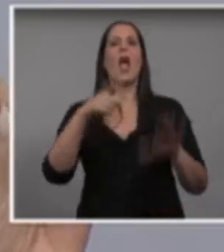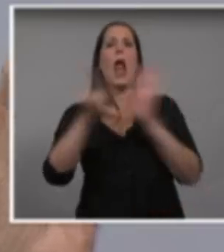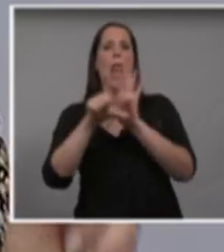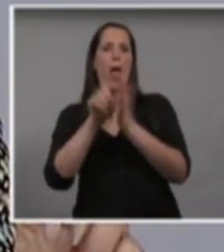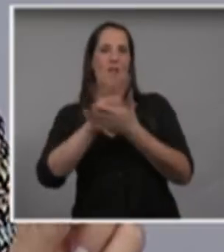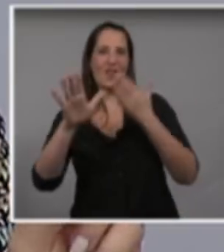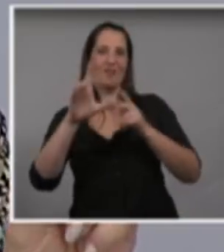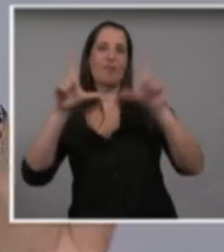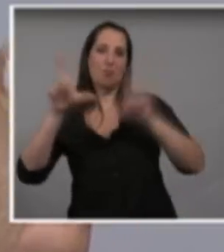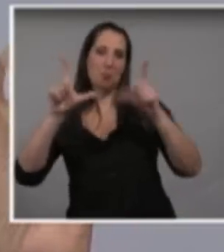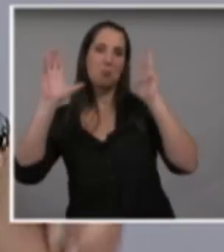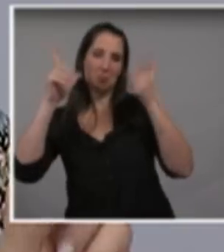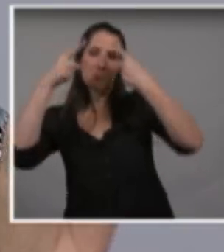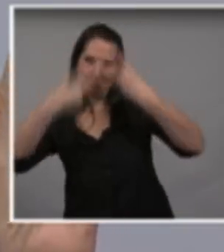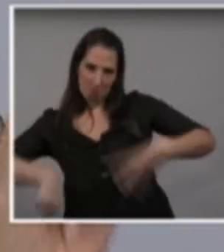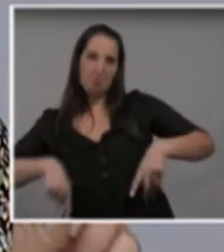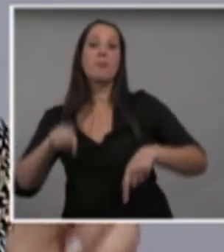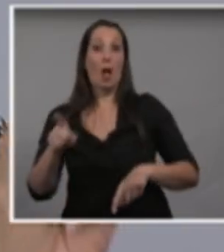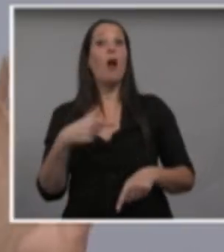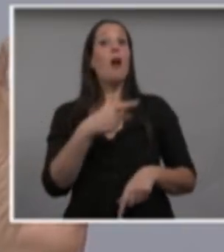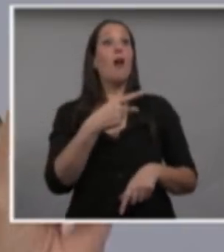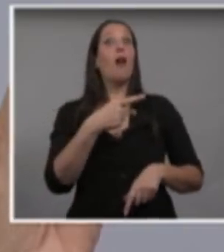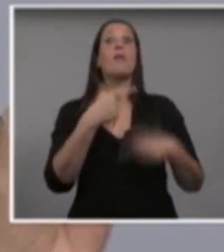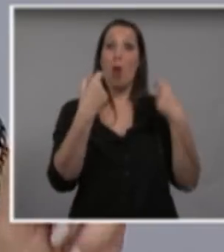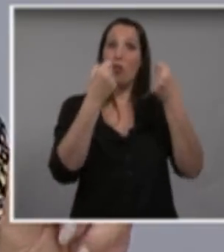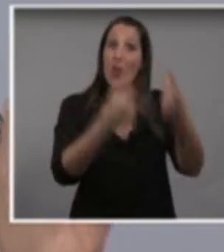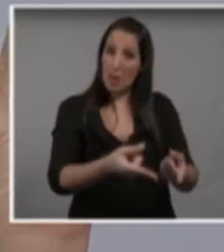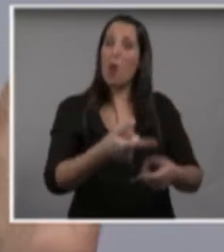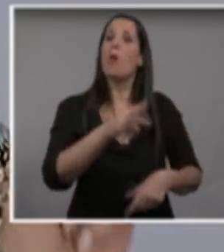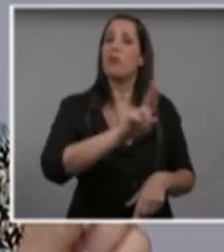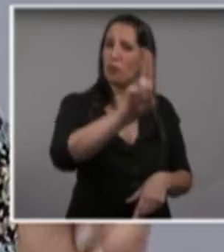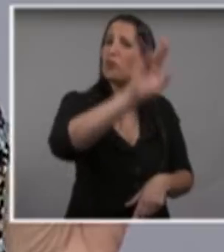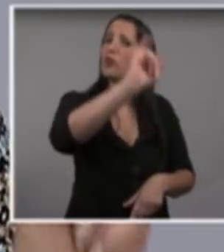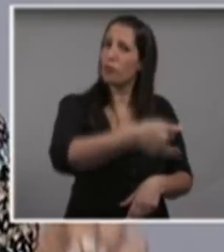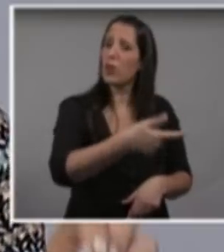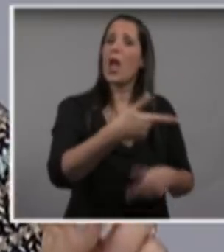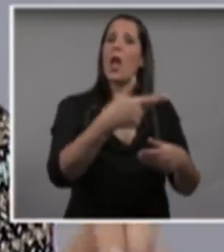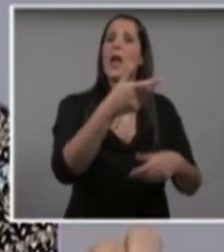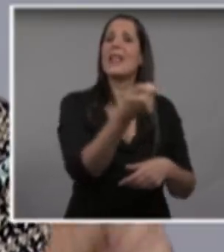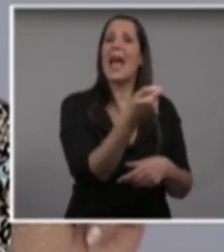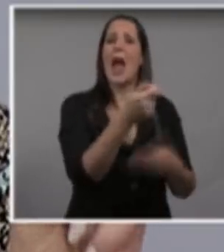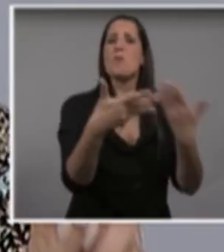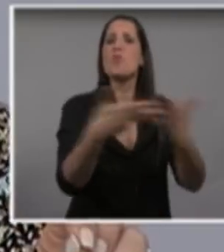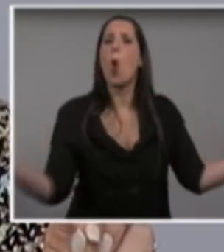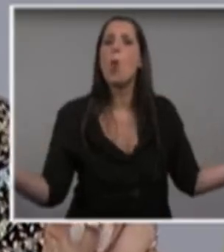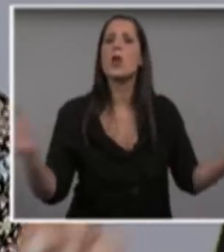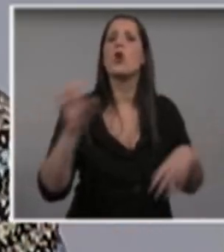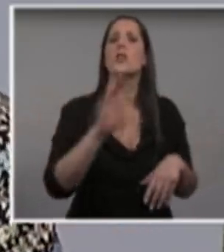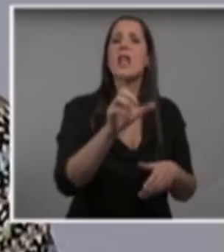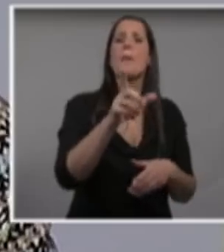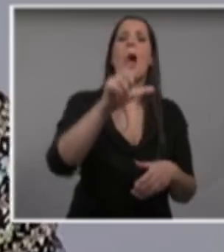servicios audiovisuales, le otorgamos la licencia al canal público Acequia, orgullo de todos los